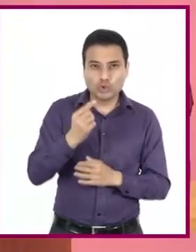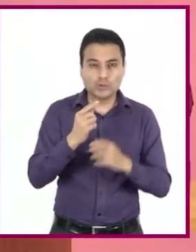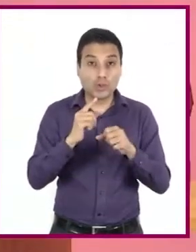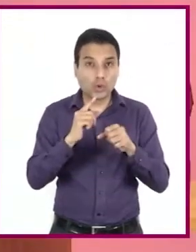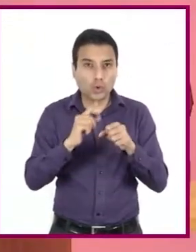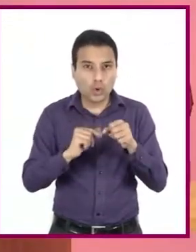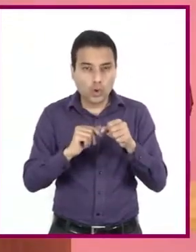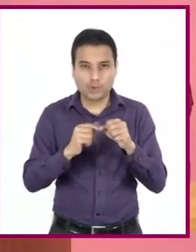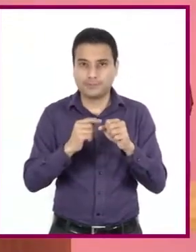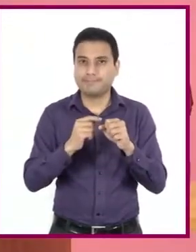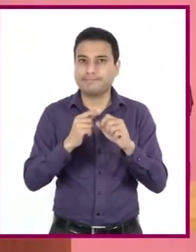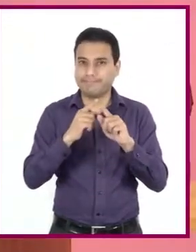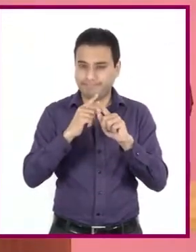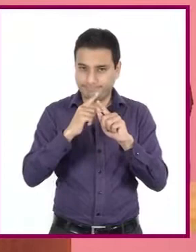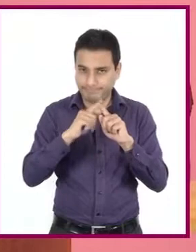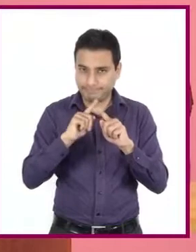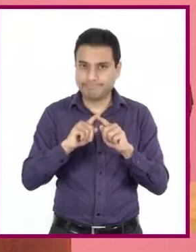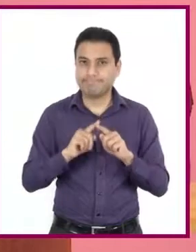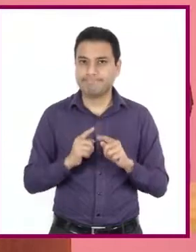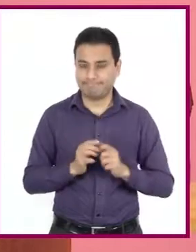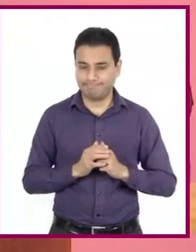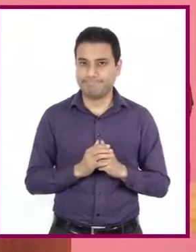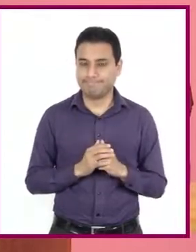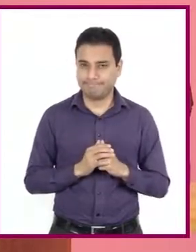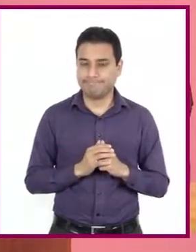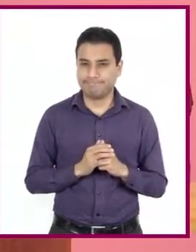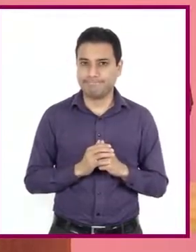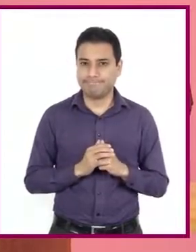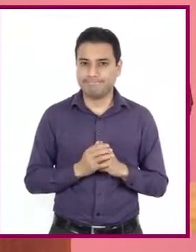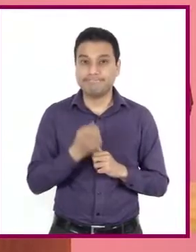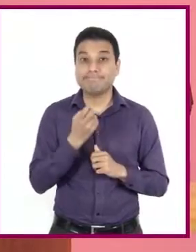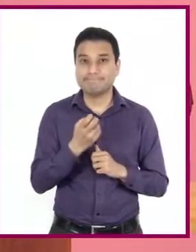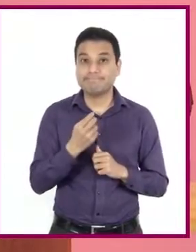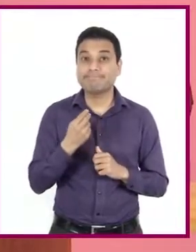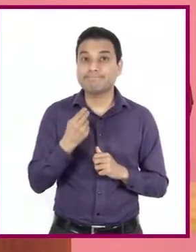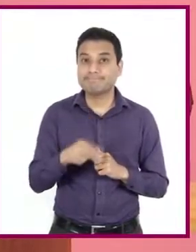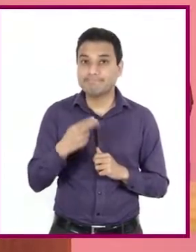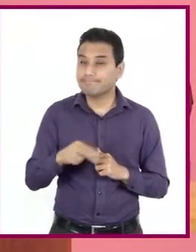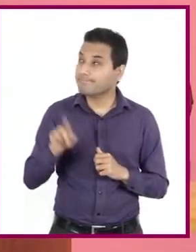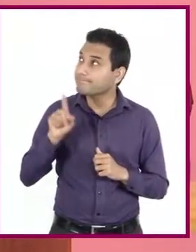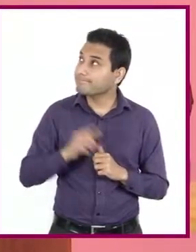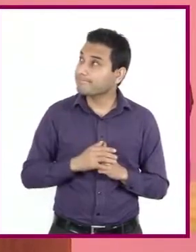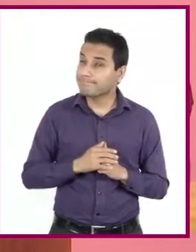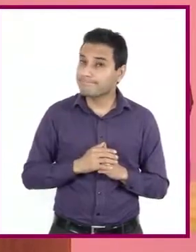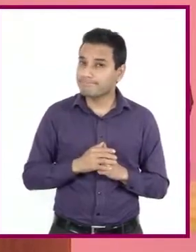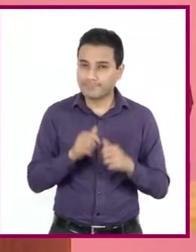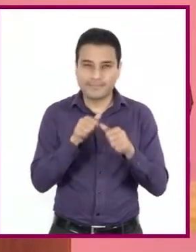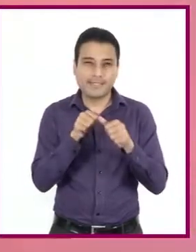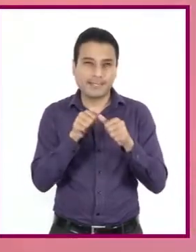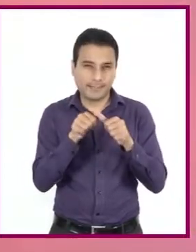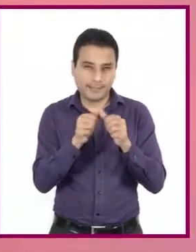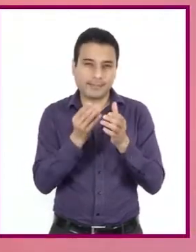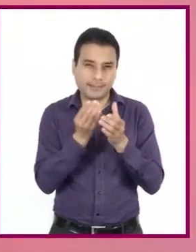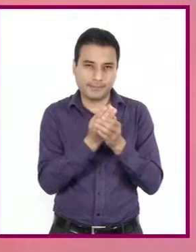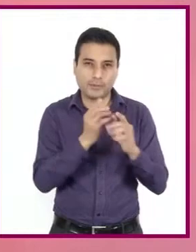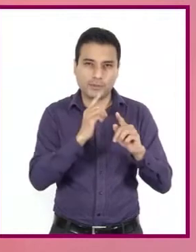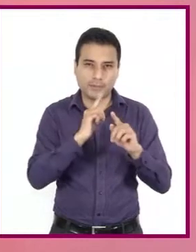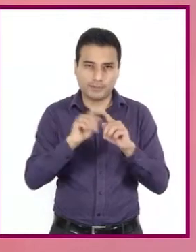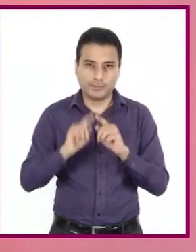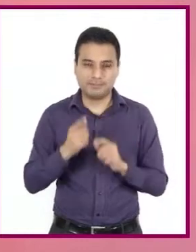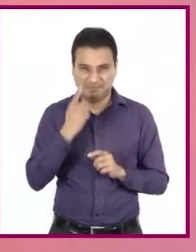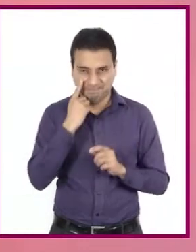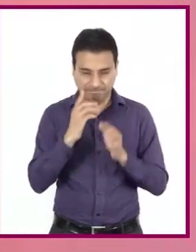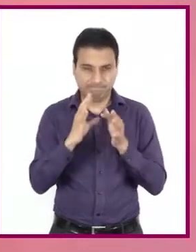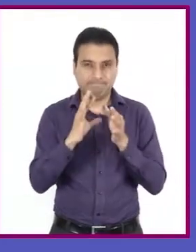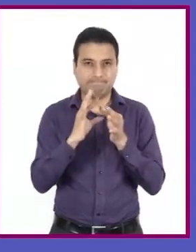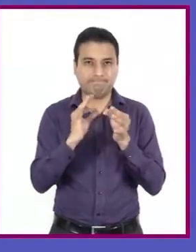color varían de acuerdo con lo que buscan transmitir. Y a esto se le llama variación tipográfica. Para entenderlo, partamos de los